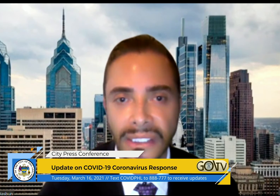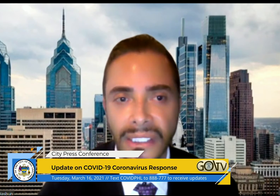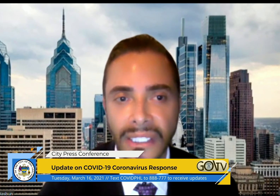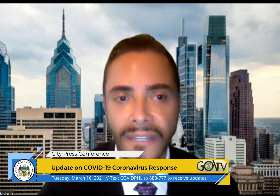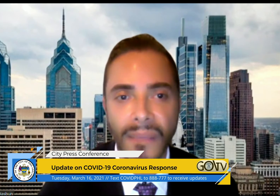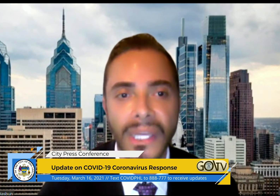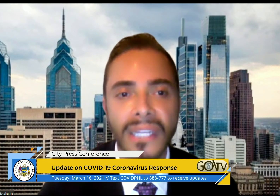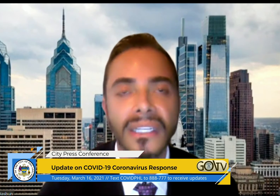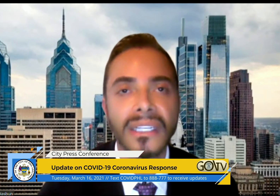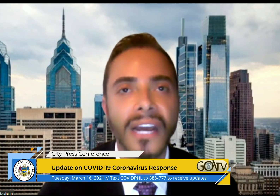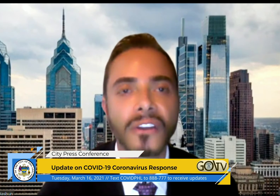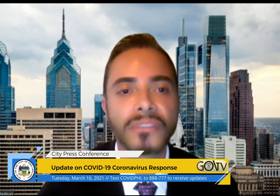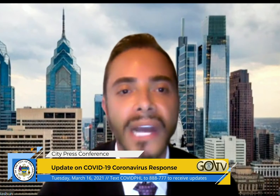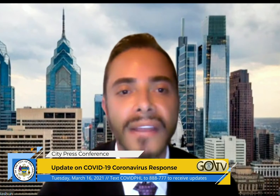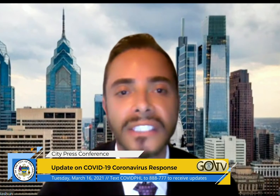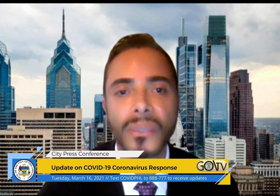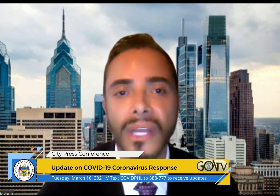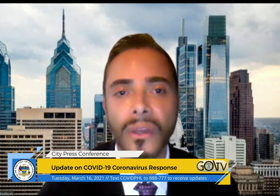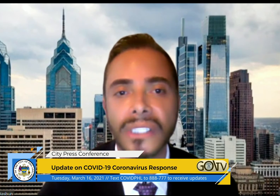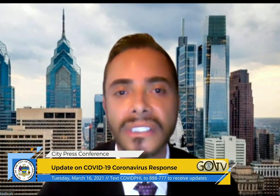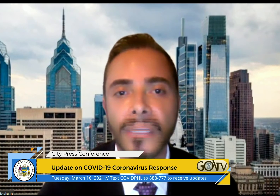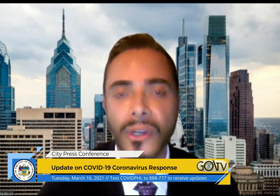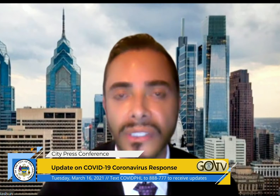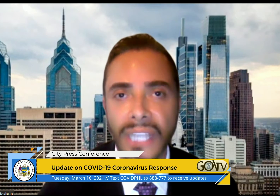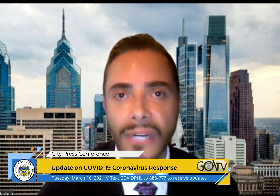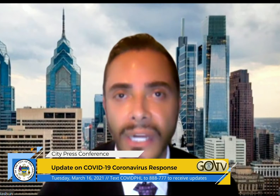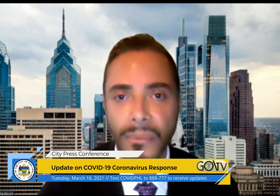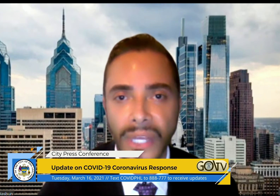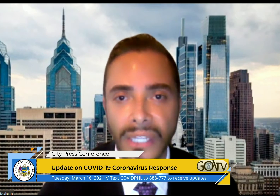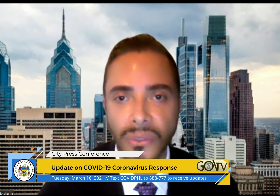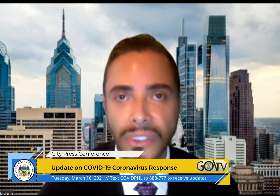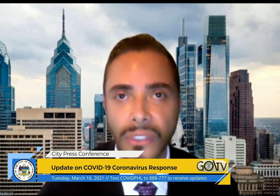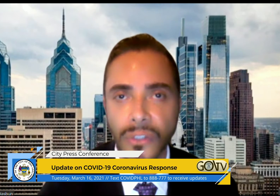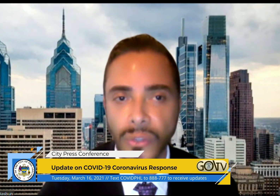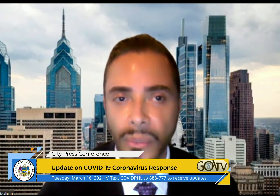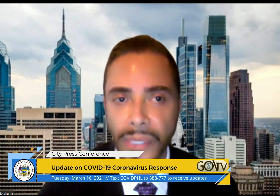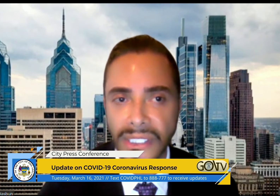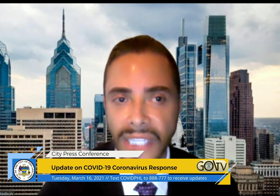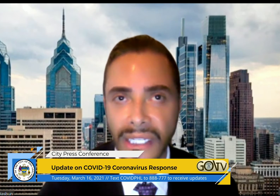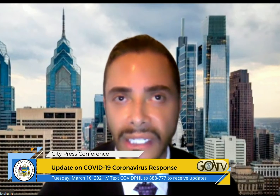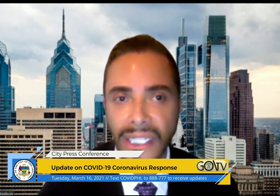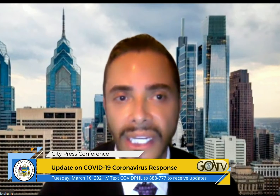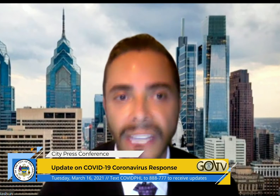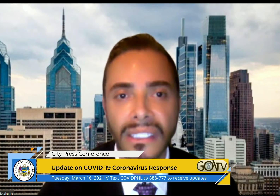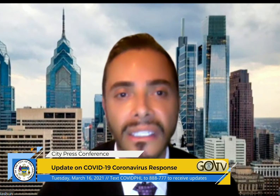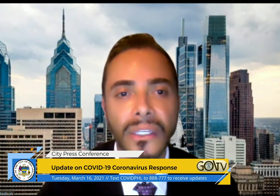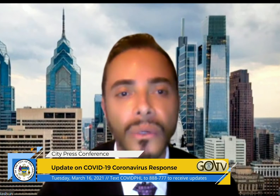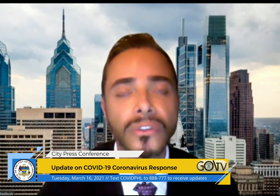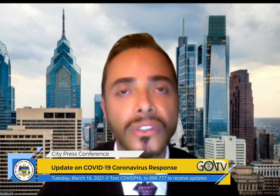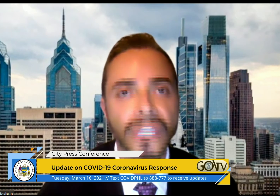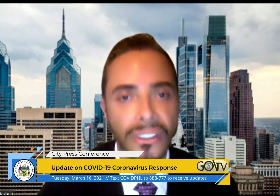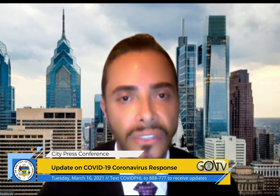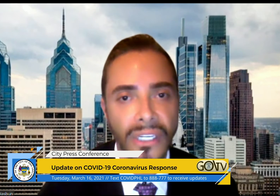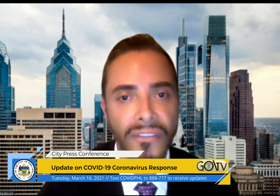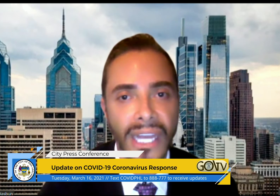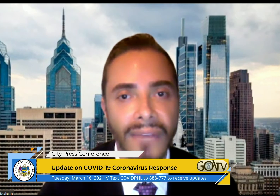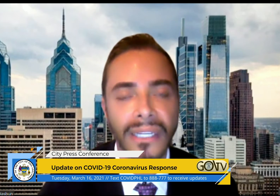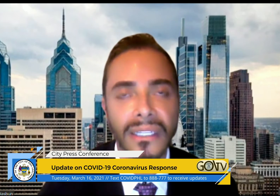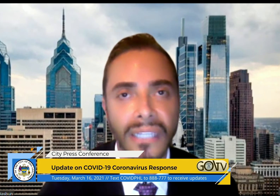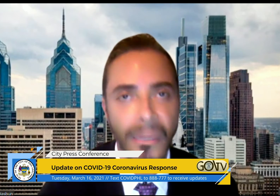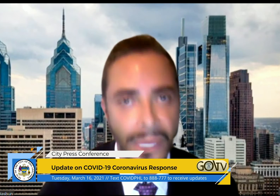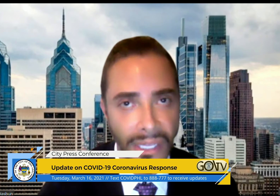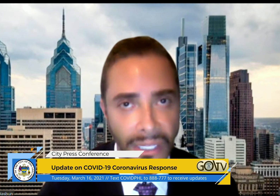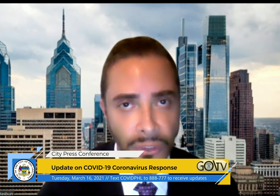difíciles. También a los padres y cuidadores que priorizaron el apoyar a sus hijos con su aprendizaje en línea, incluso si eso